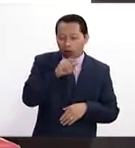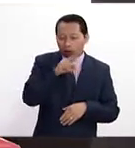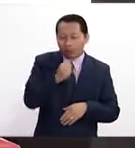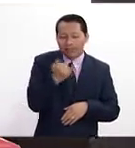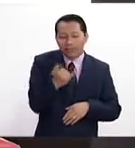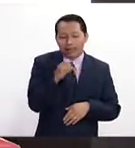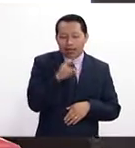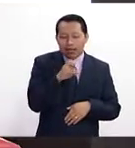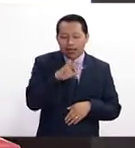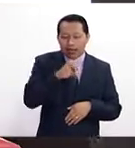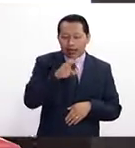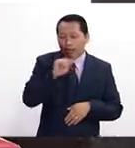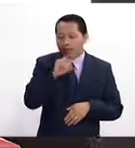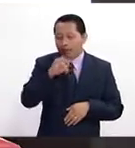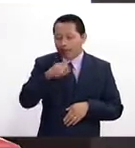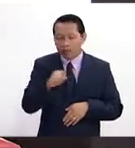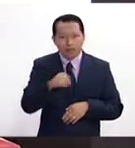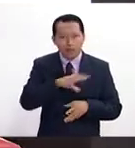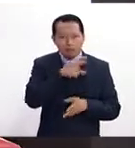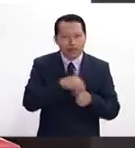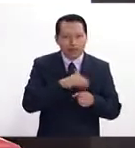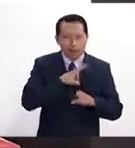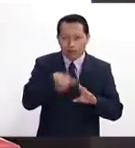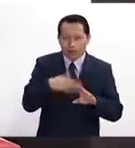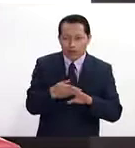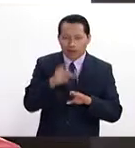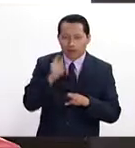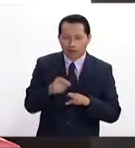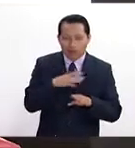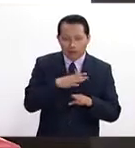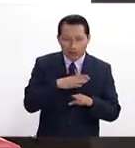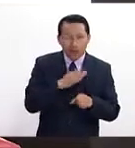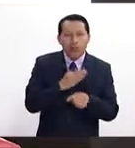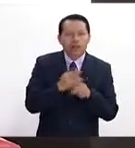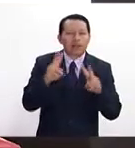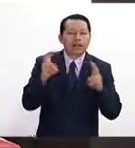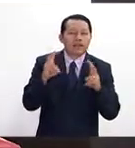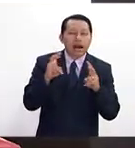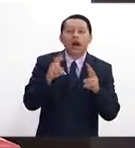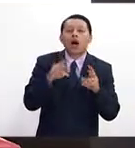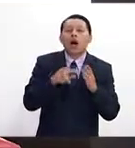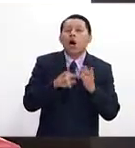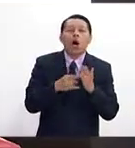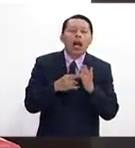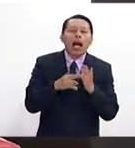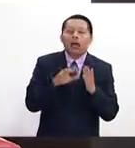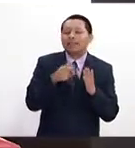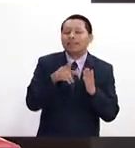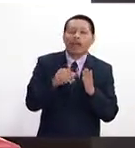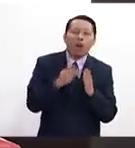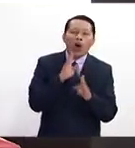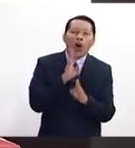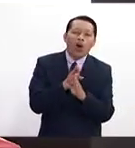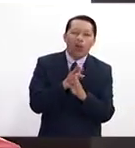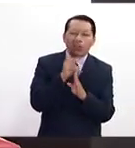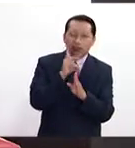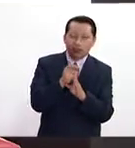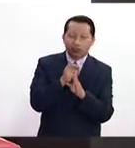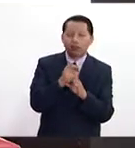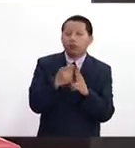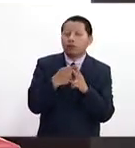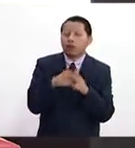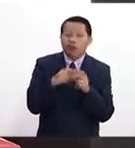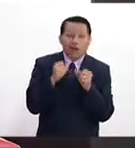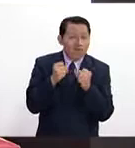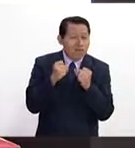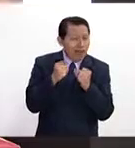los miembros en contra del régimen de Maduro, esta es la llamada hora cero de la democracia, digamos que es el último empuje de ver